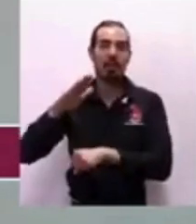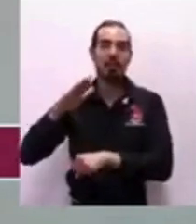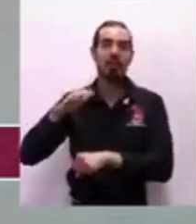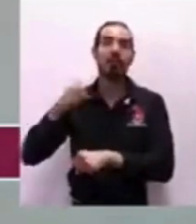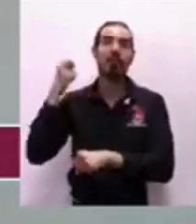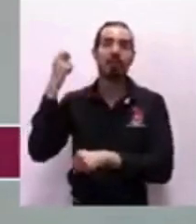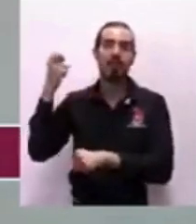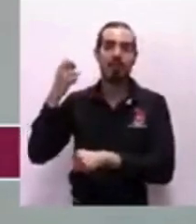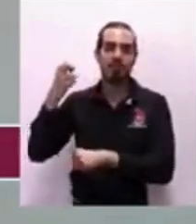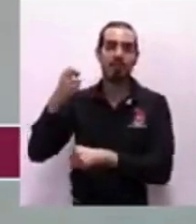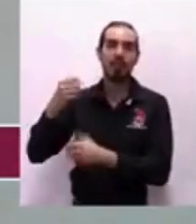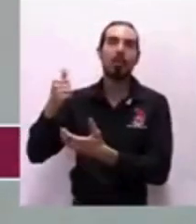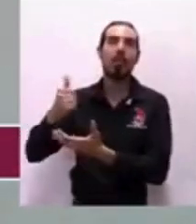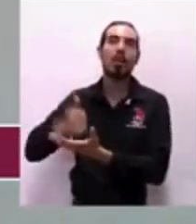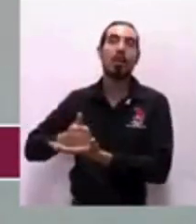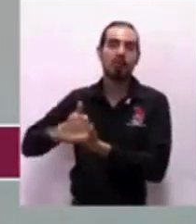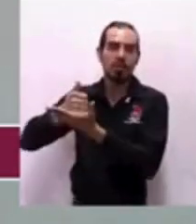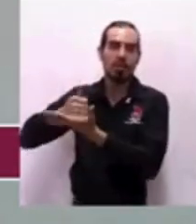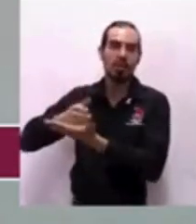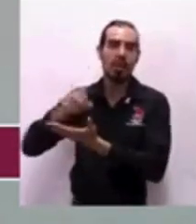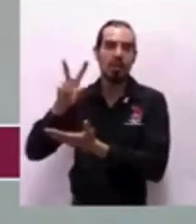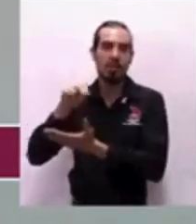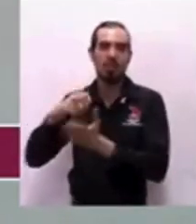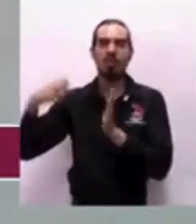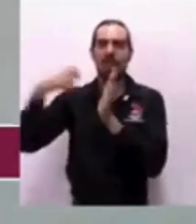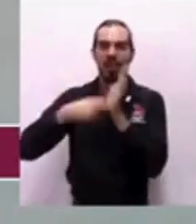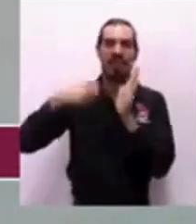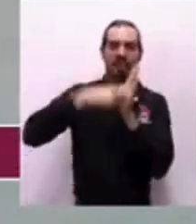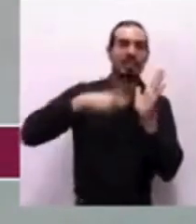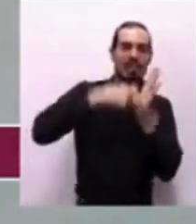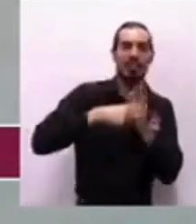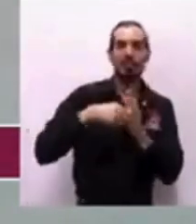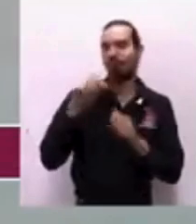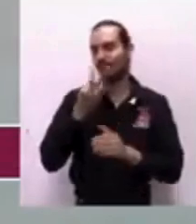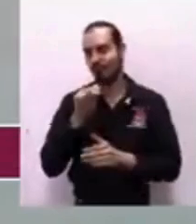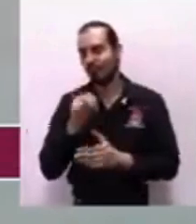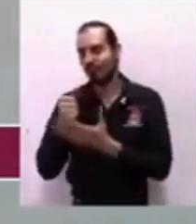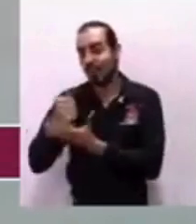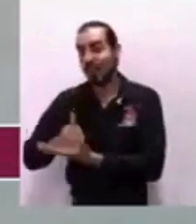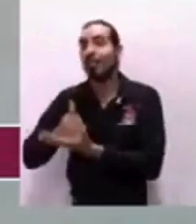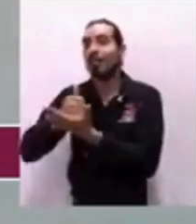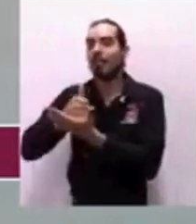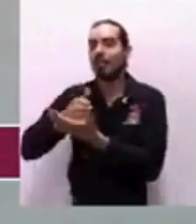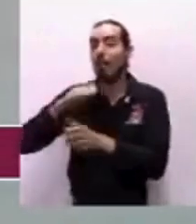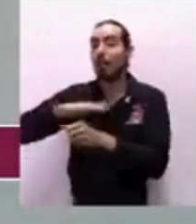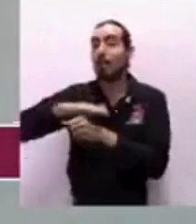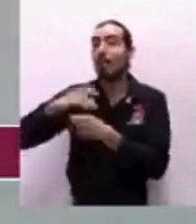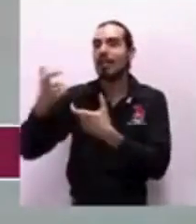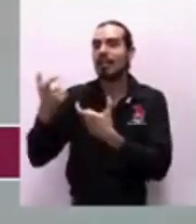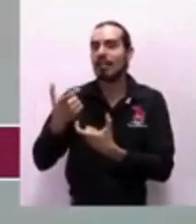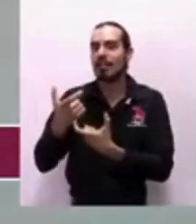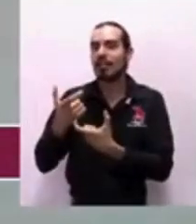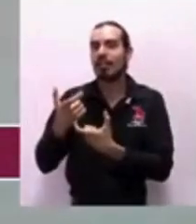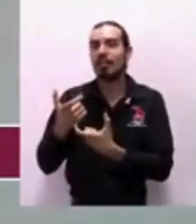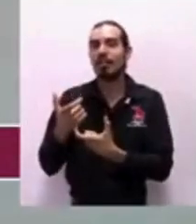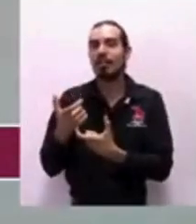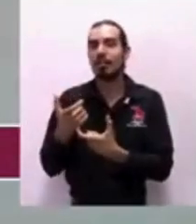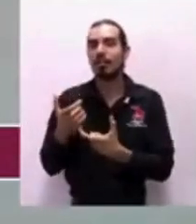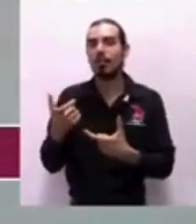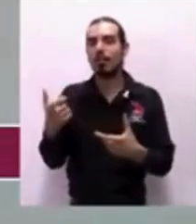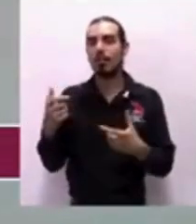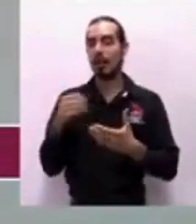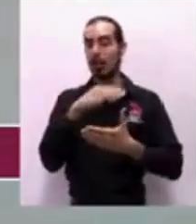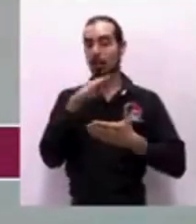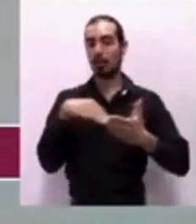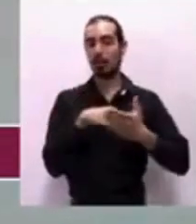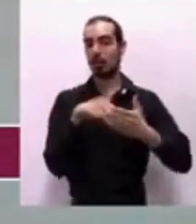ayudaría más que estar criticando que que nos ayudara a que llegara más dinero que por cierto no va a ejercer el gobierno